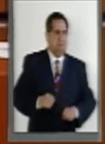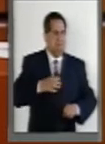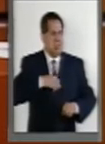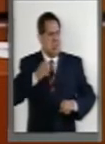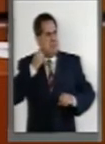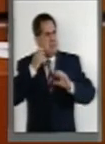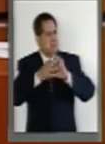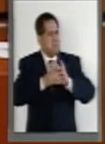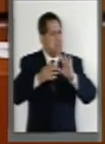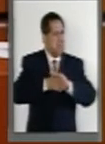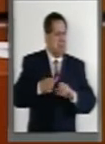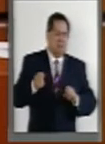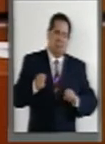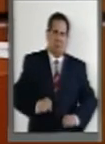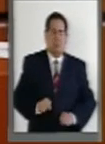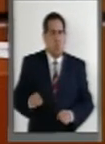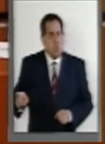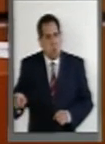campaña y